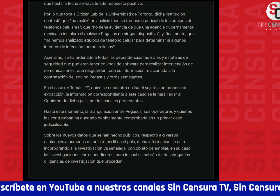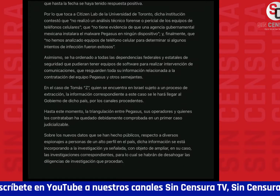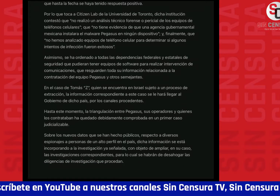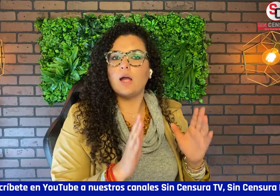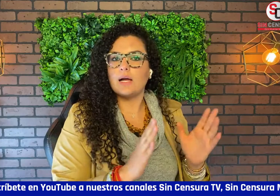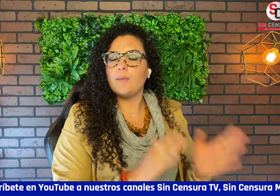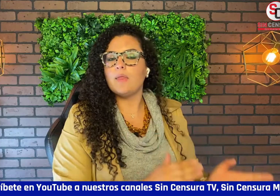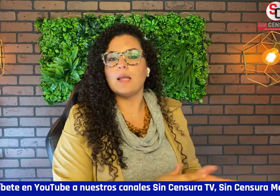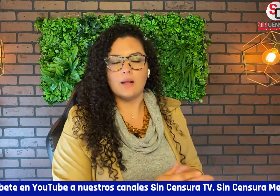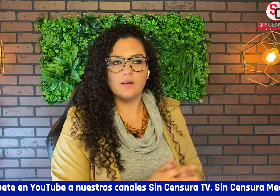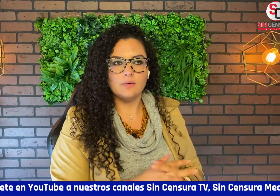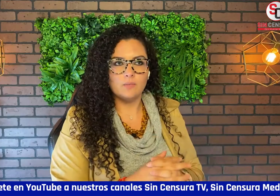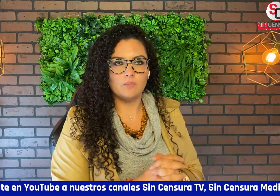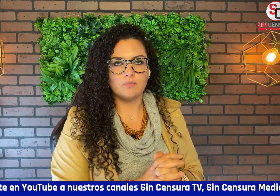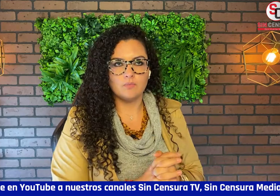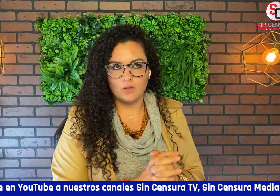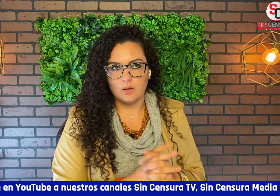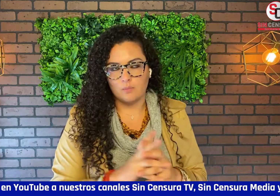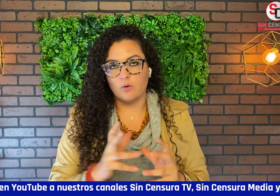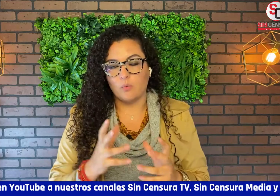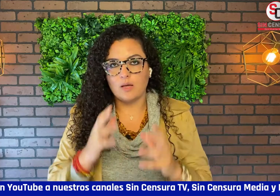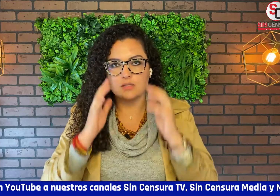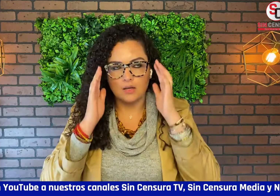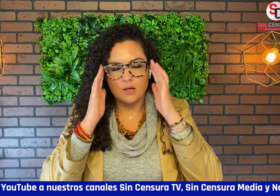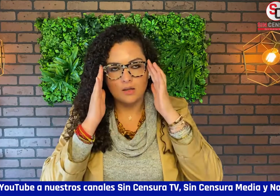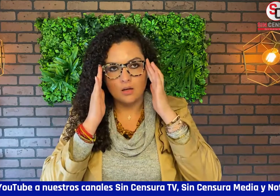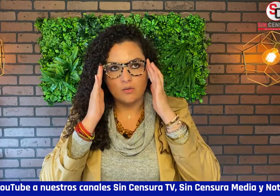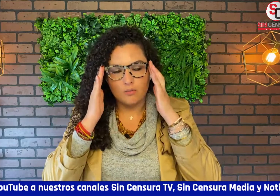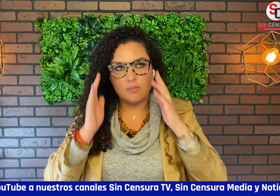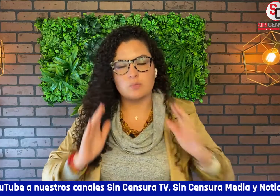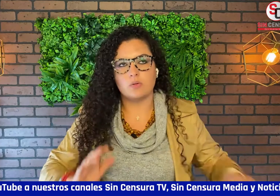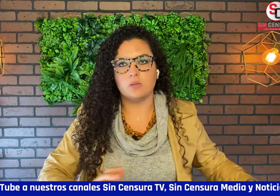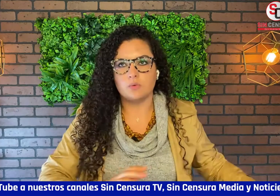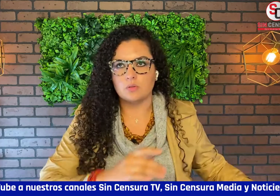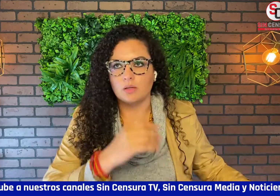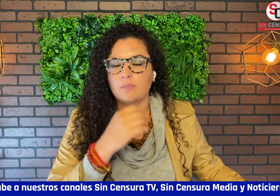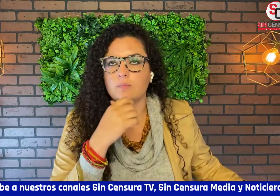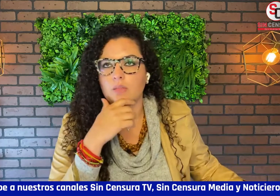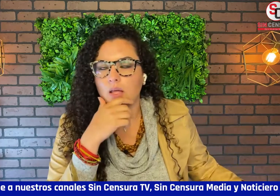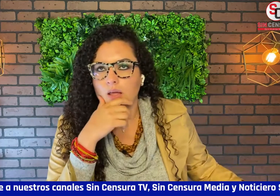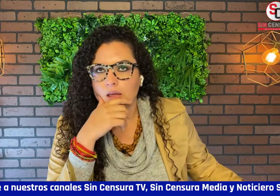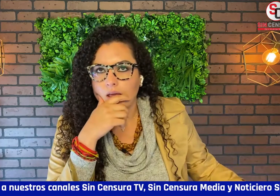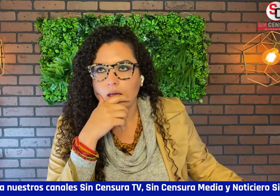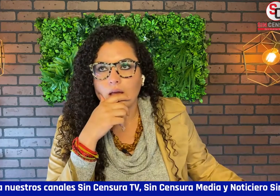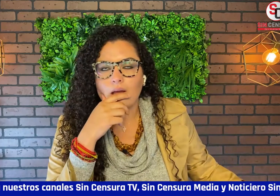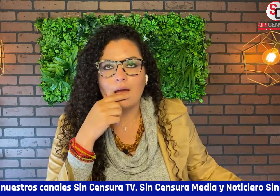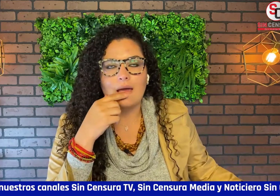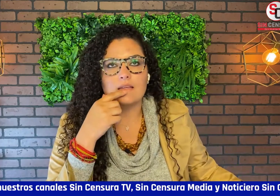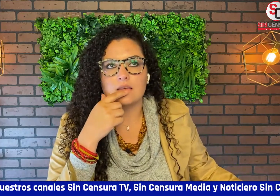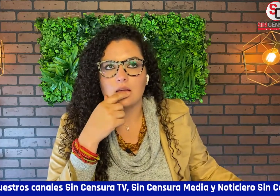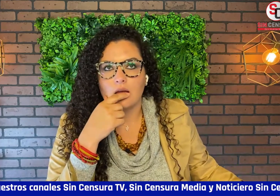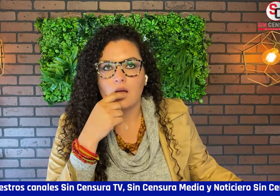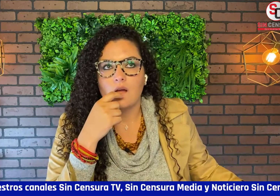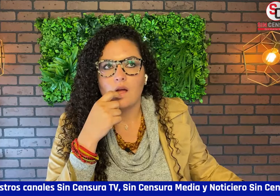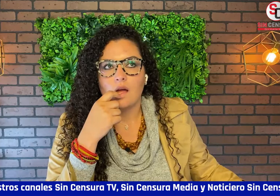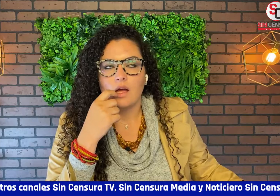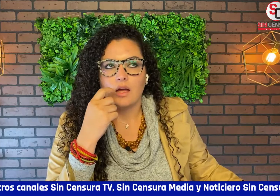Si se dan cuenta lo que acabo de leer, y lo voy a decir de la forma más prudente posible,